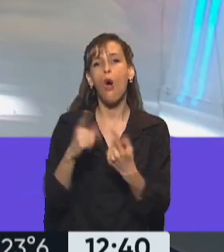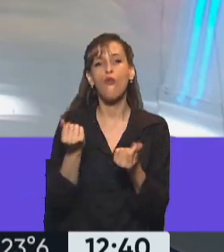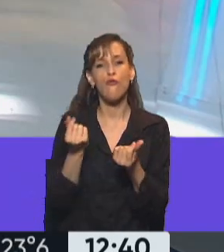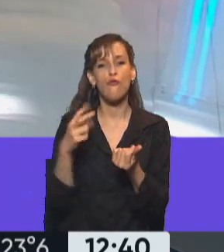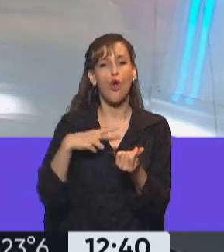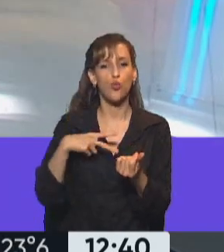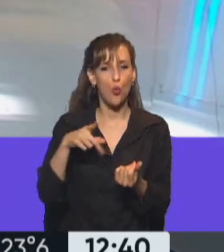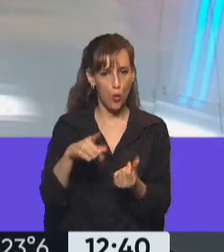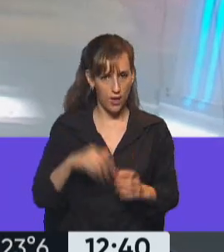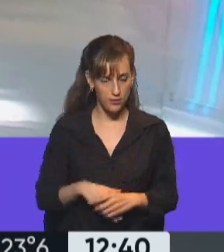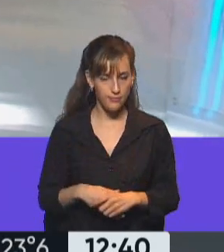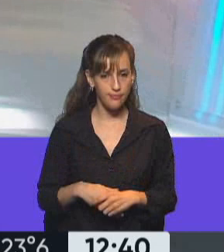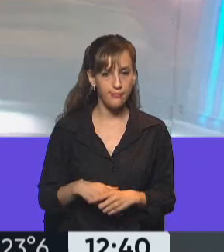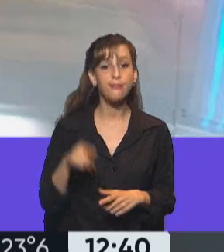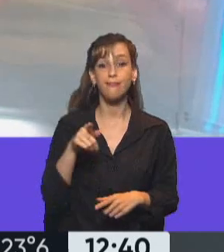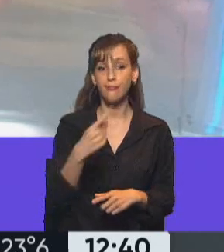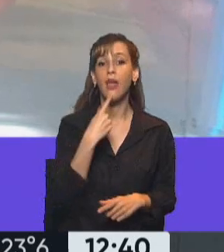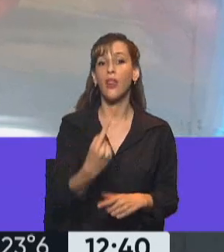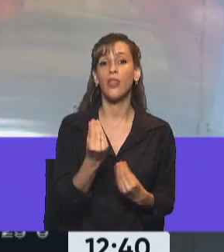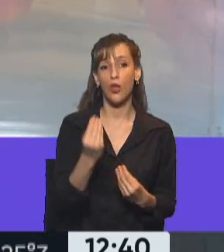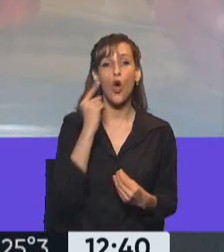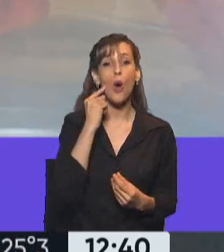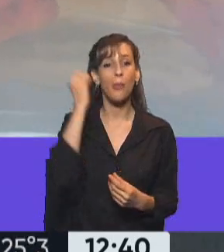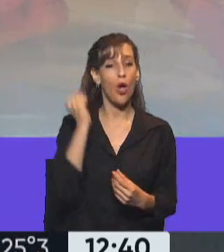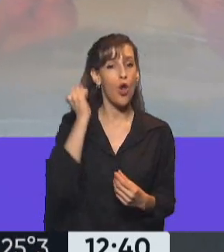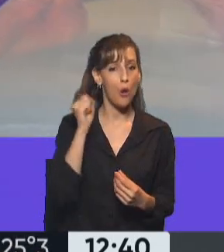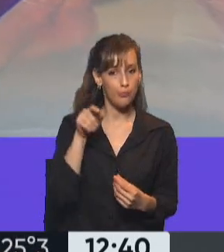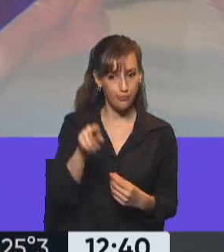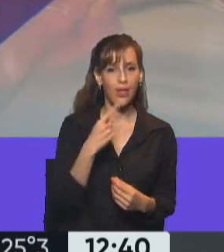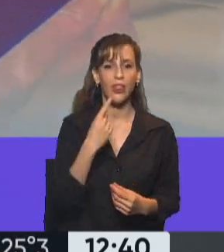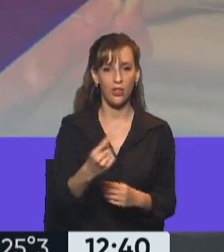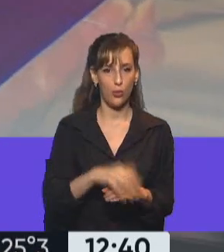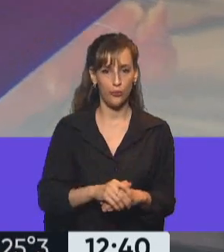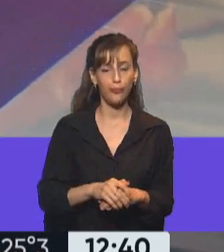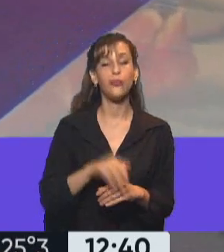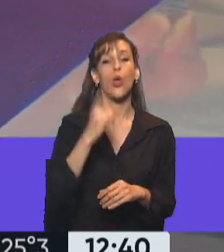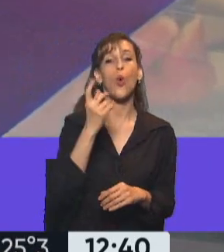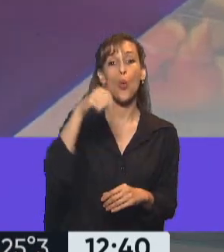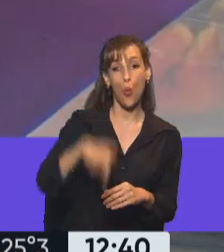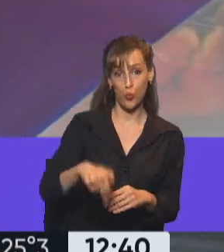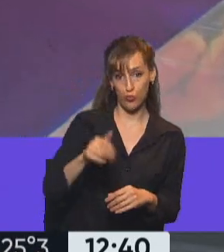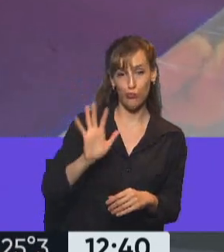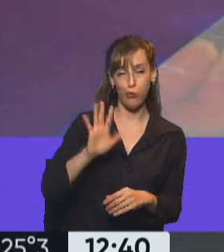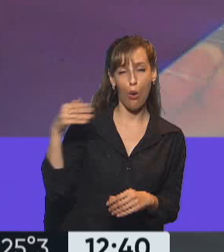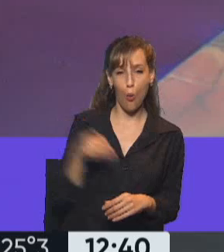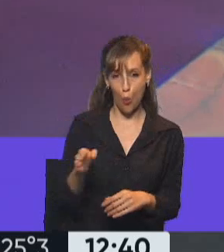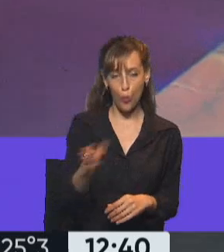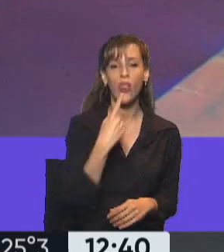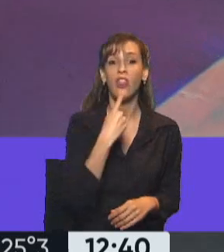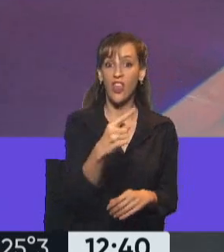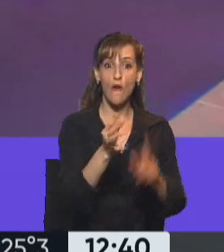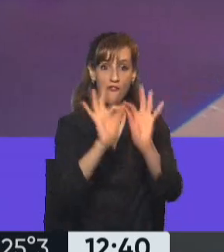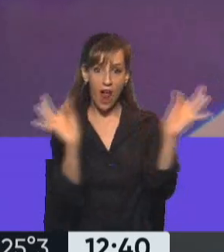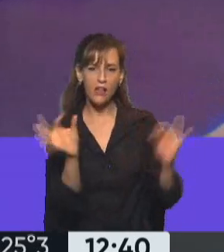Vamos a ver acá lo que decía el economista. Lo que dice el Kun Agüero, dice Ricardo López Murphy, es impecable